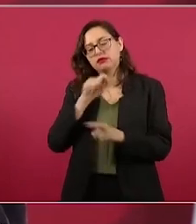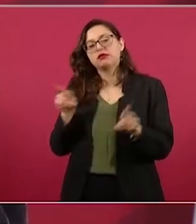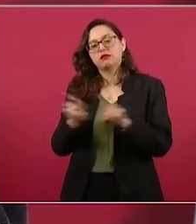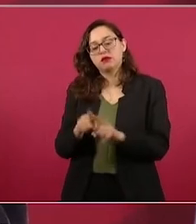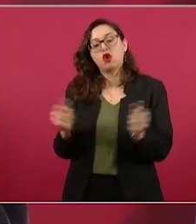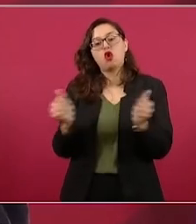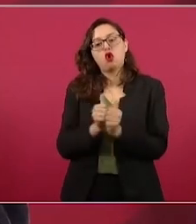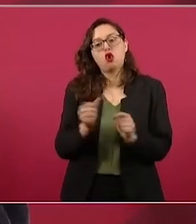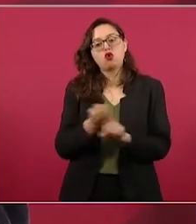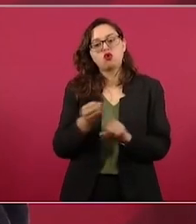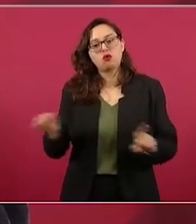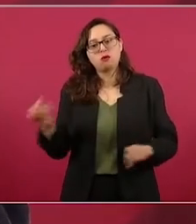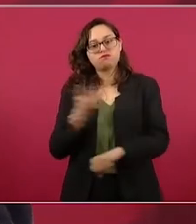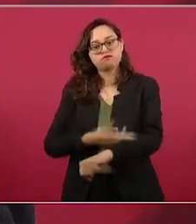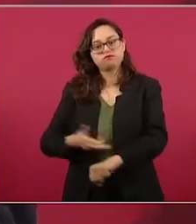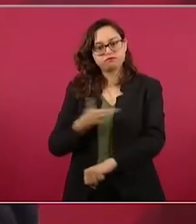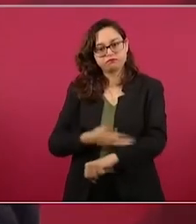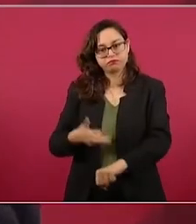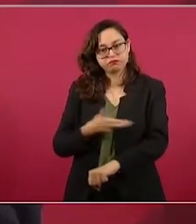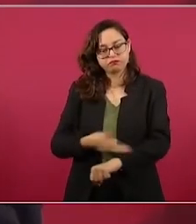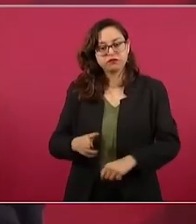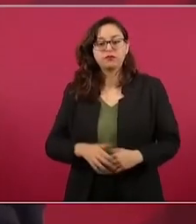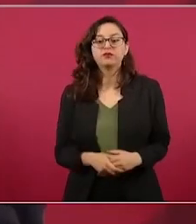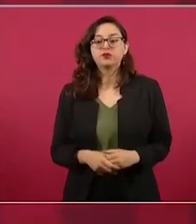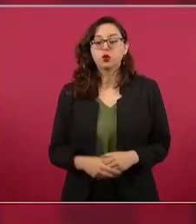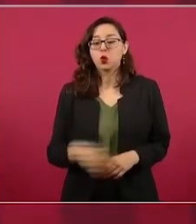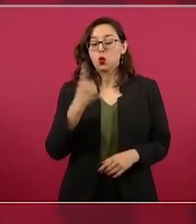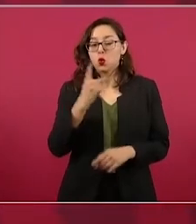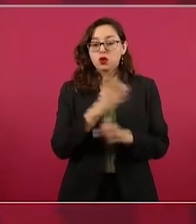se tiene que tomar en consideración.